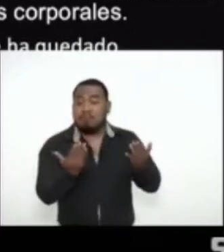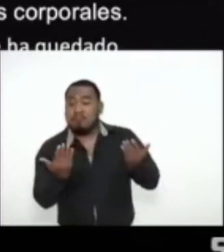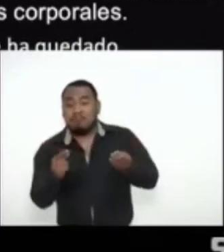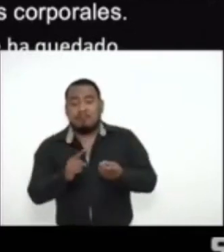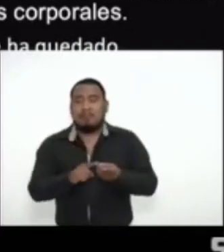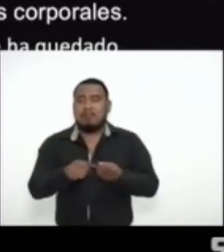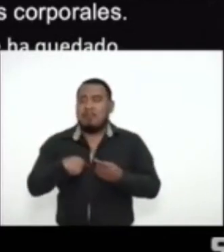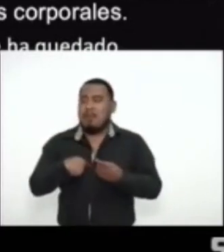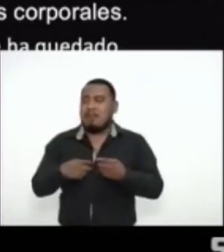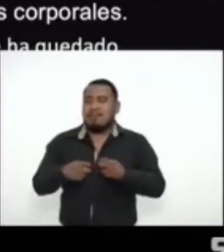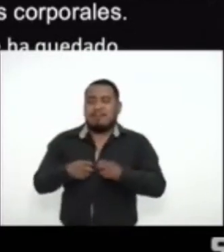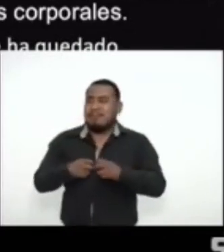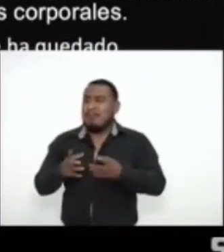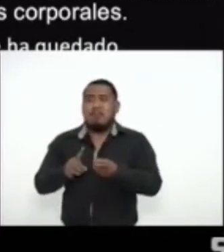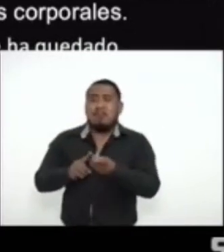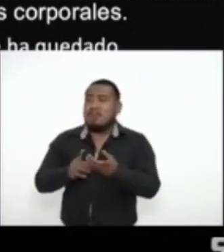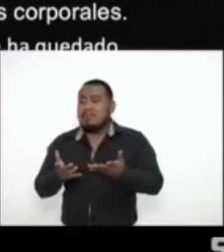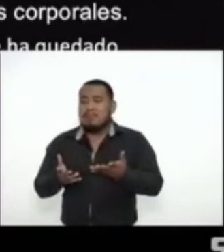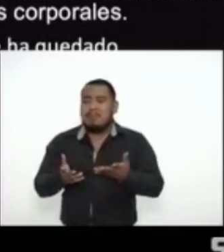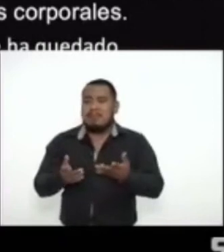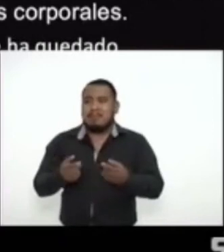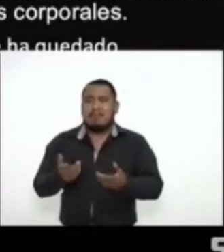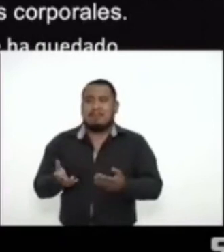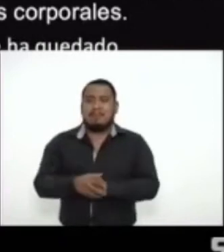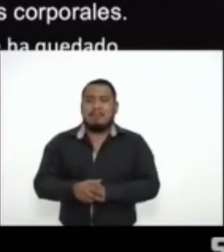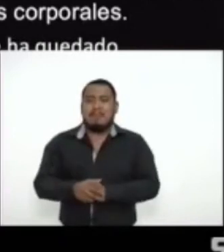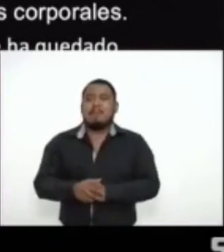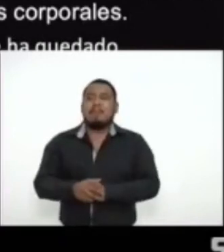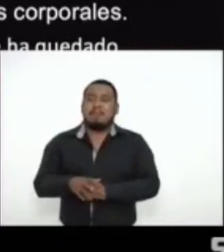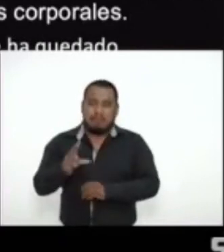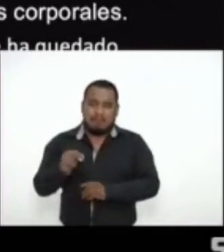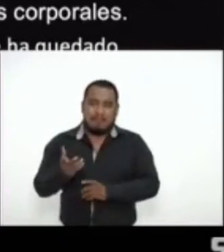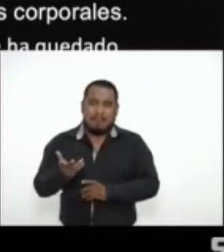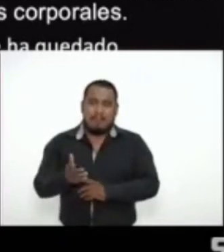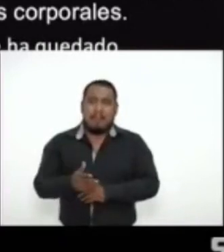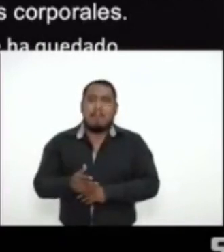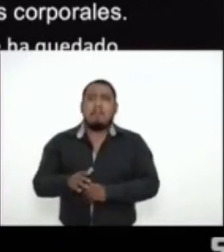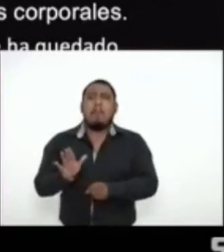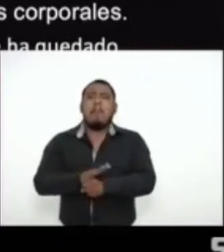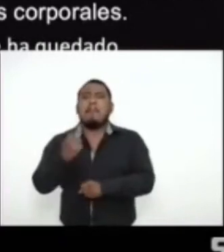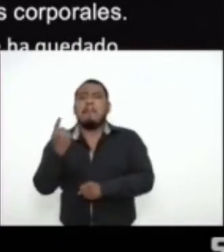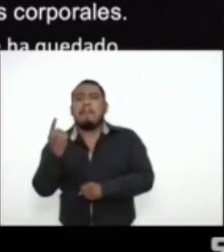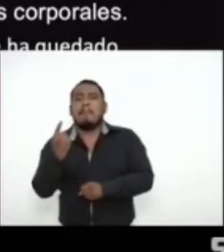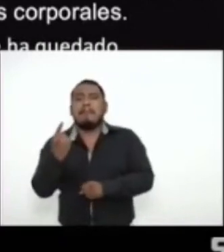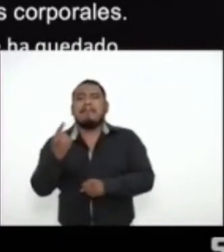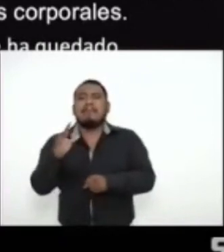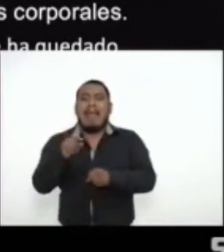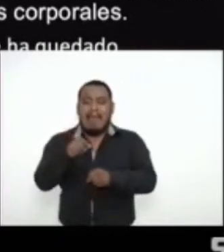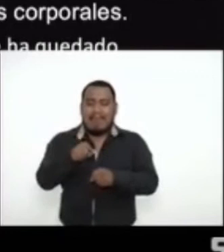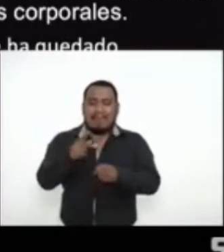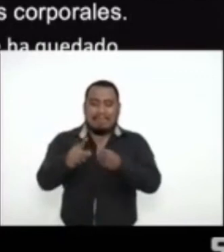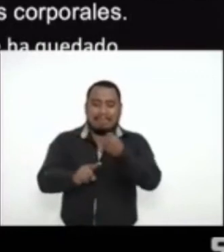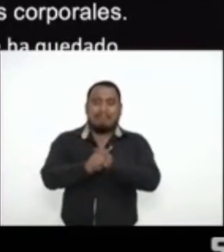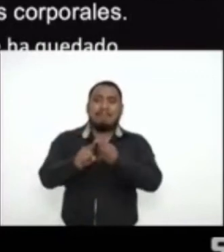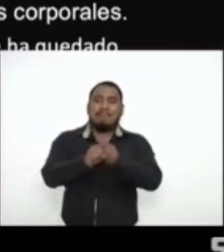en una crisis que yo digo, Dios de mi vida, pero si no era para tanto, ¿no? Es que desencadenó este evento algo que